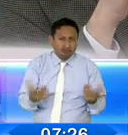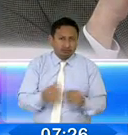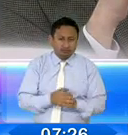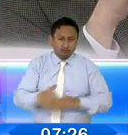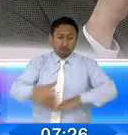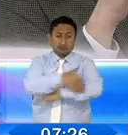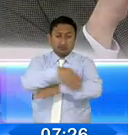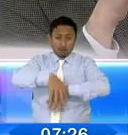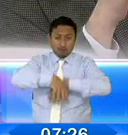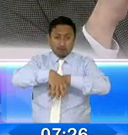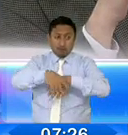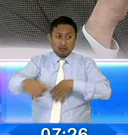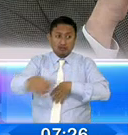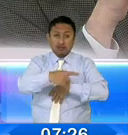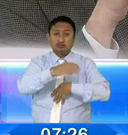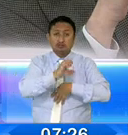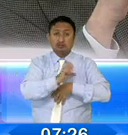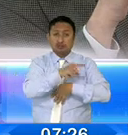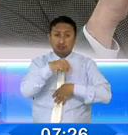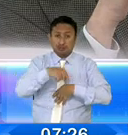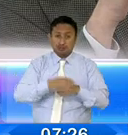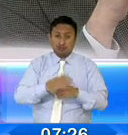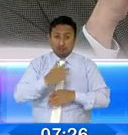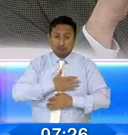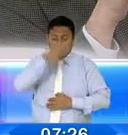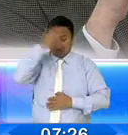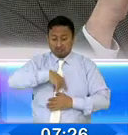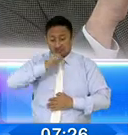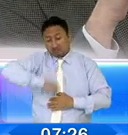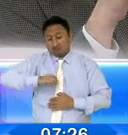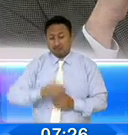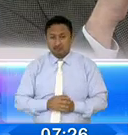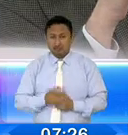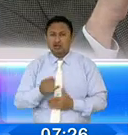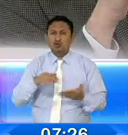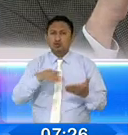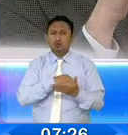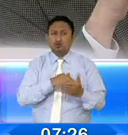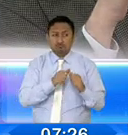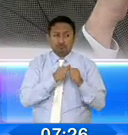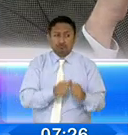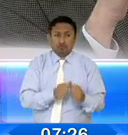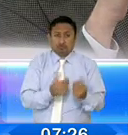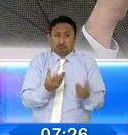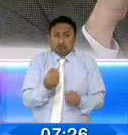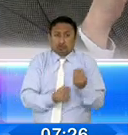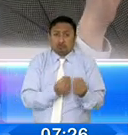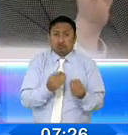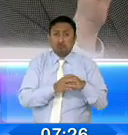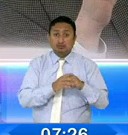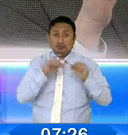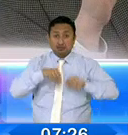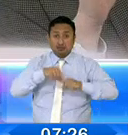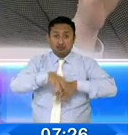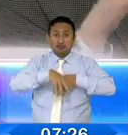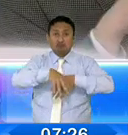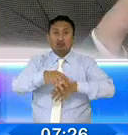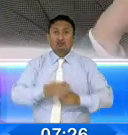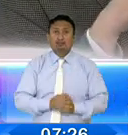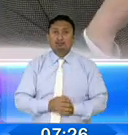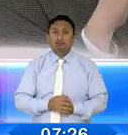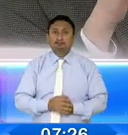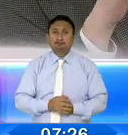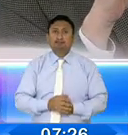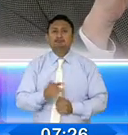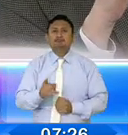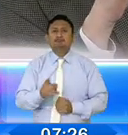ellos les dé la gana. Y esa duda permanece y, por lo tanto, tenemos que estar movilizados. Pero ya hay una aceptación, señor Santi,